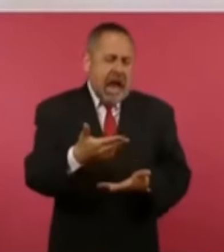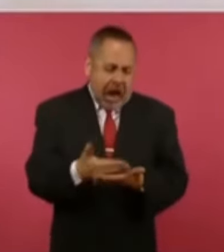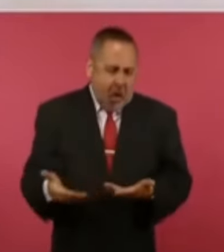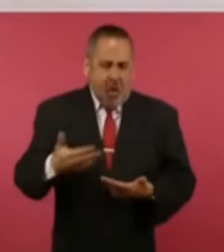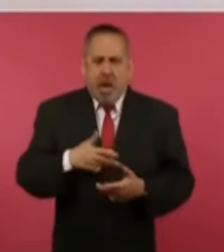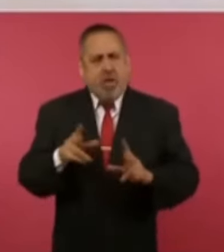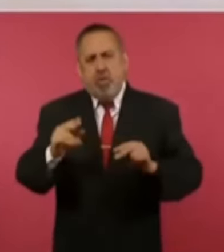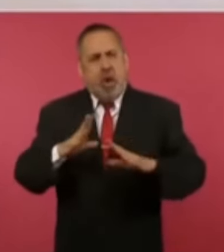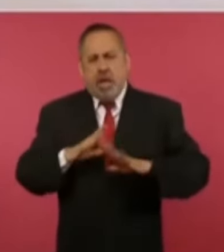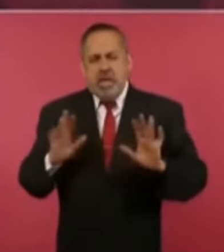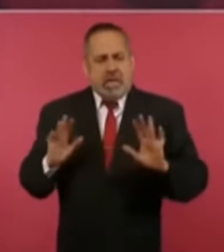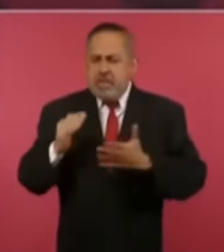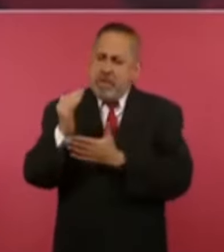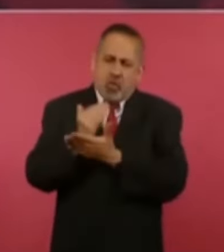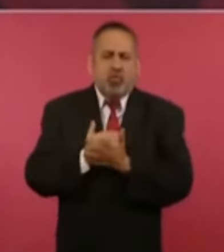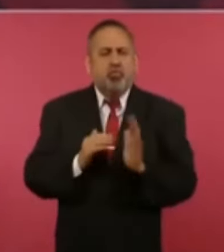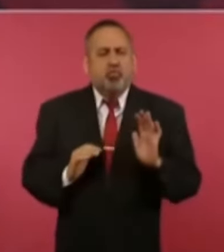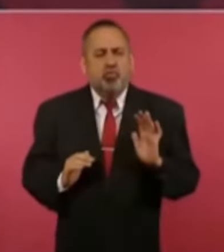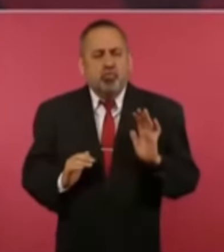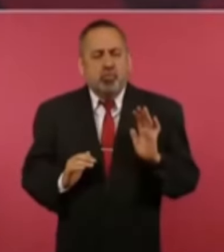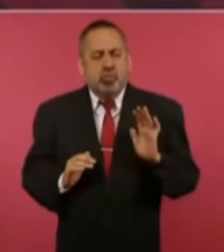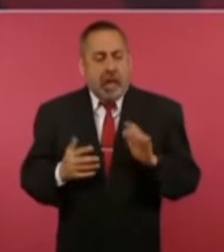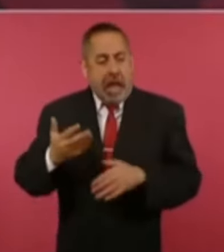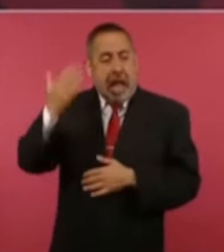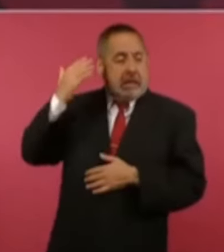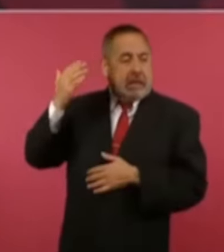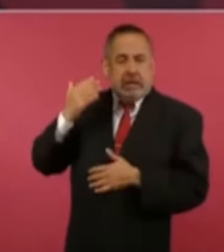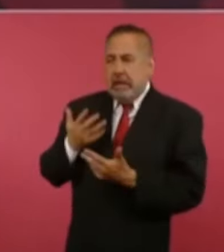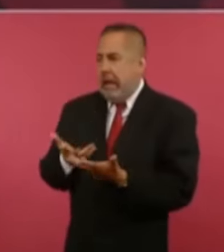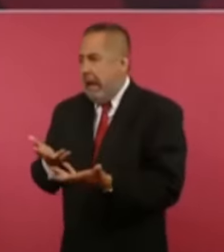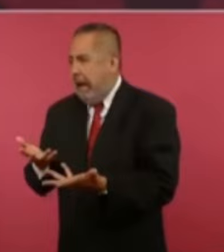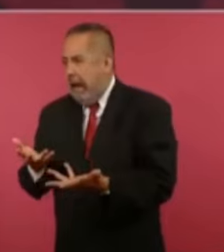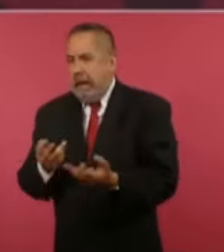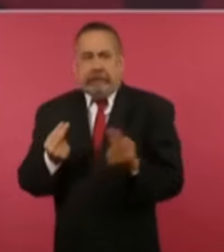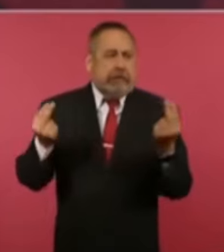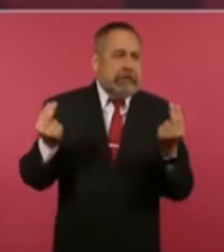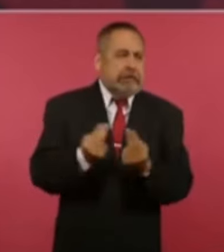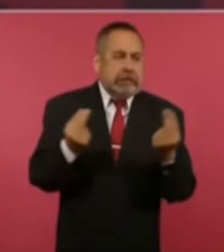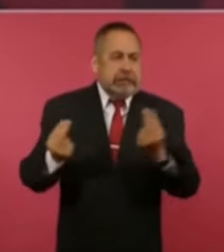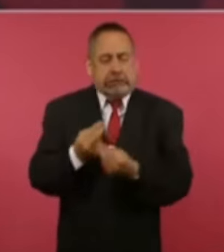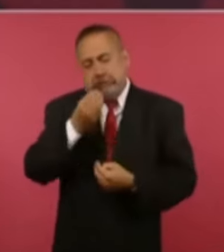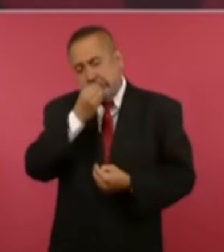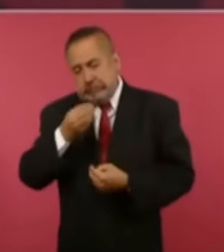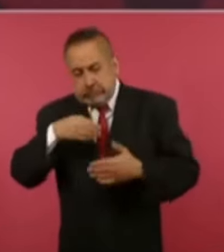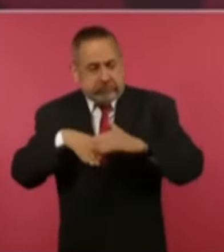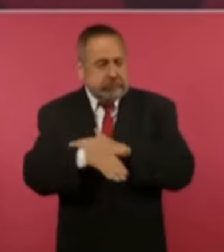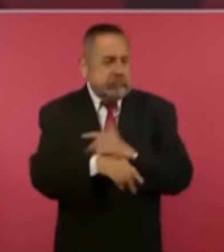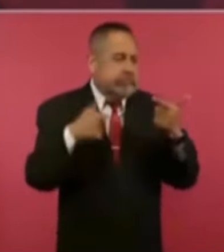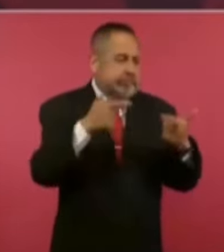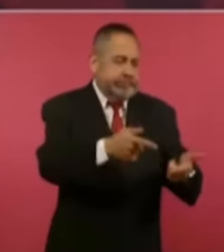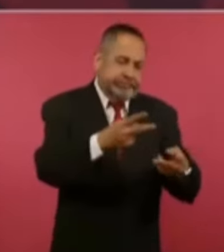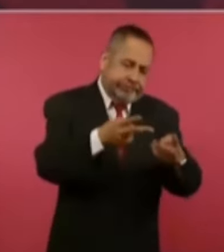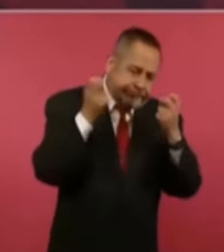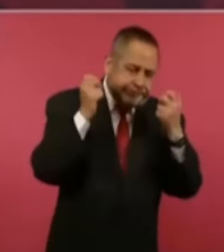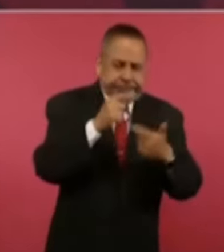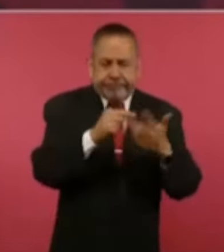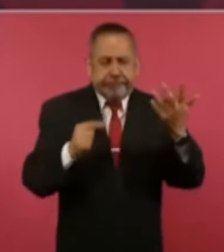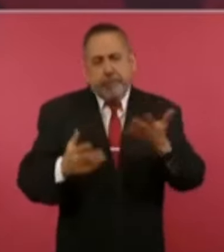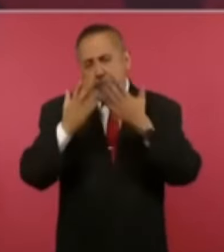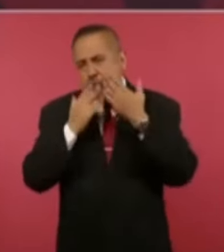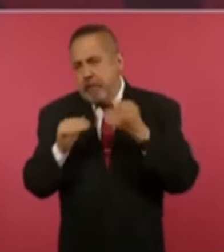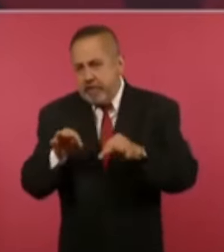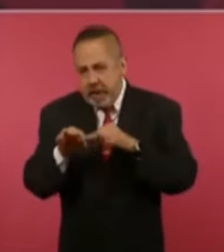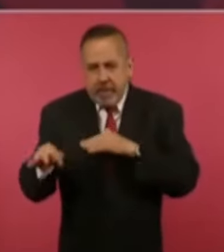respuesta era por la necesidad, porque no hay trabajo, porque no se atiende a los